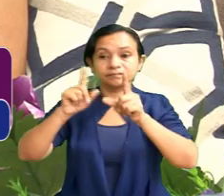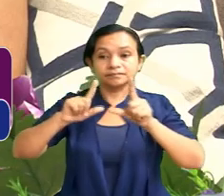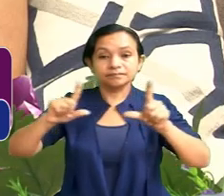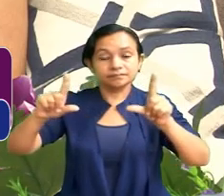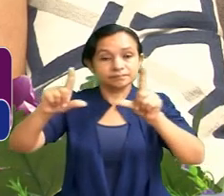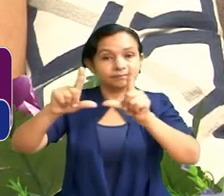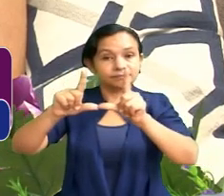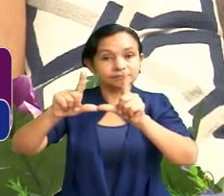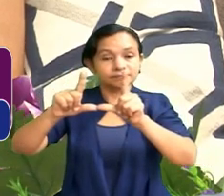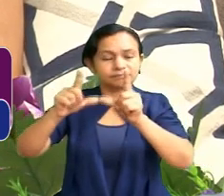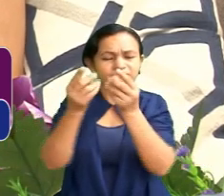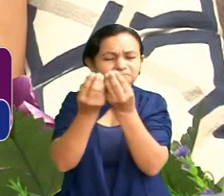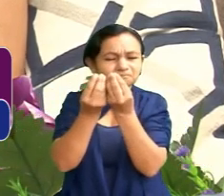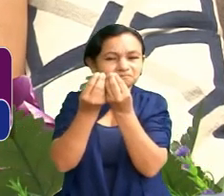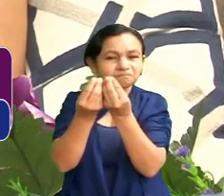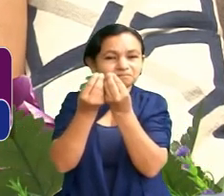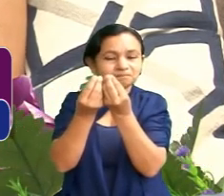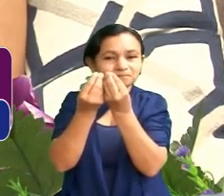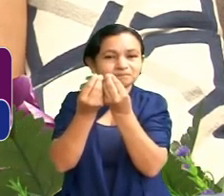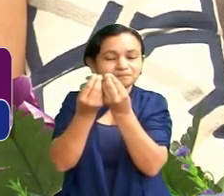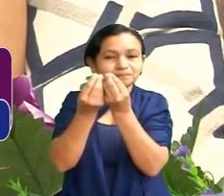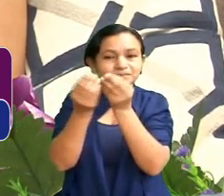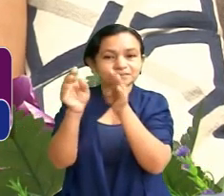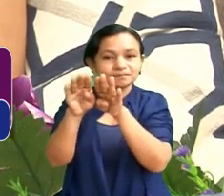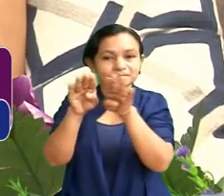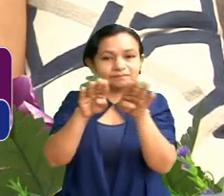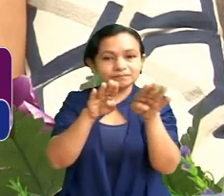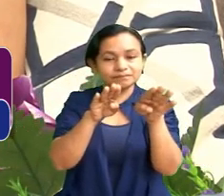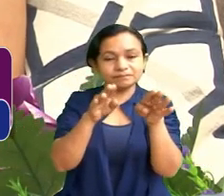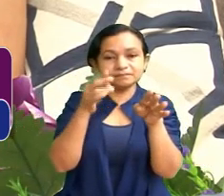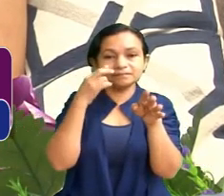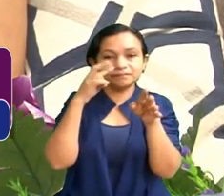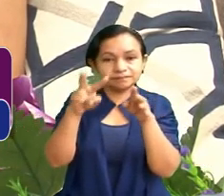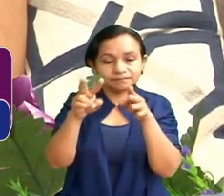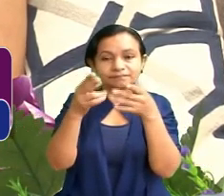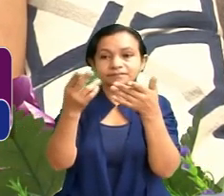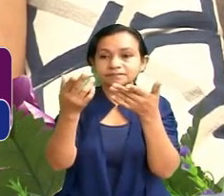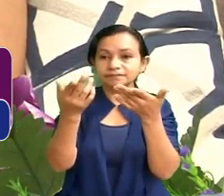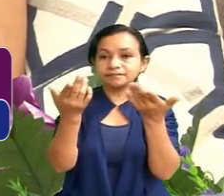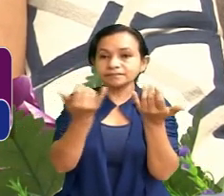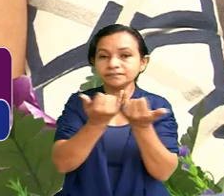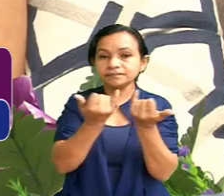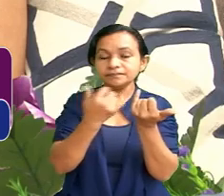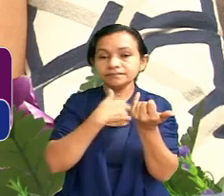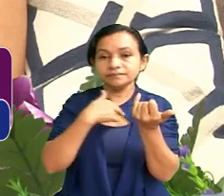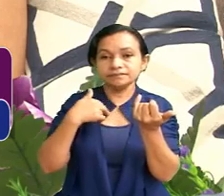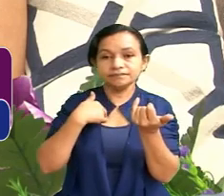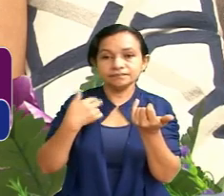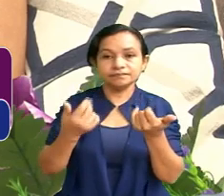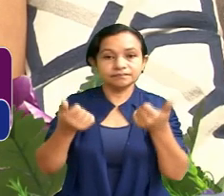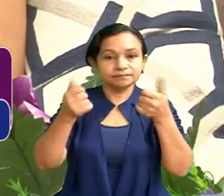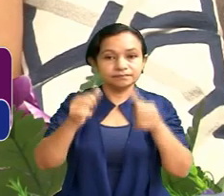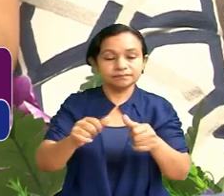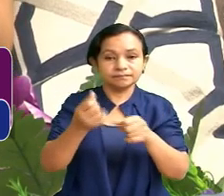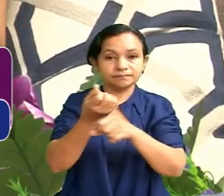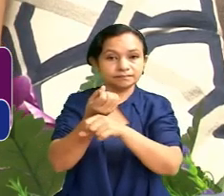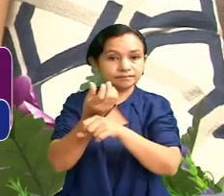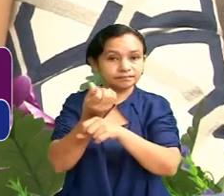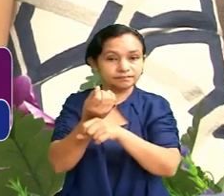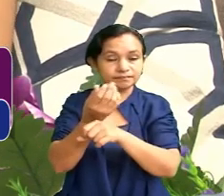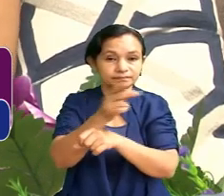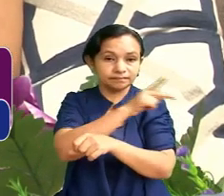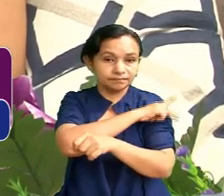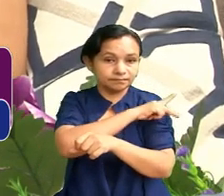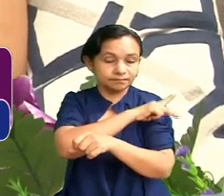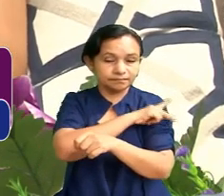se congestionan entonces hay que tomar medidas pero esas medidas no se toman sólo desde la alcaldía o sólo de la